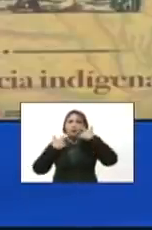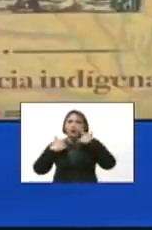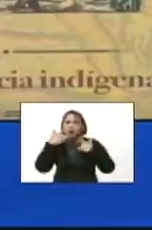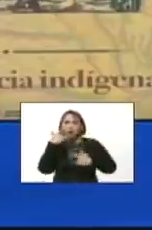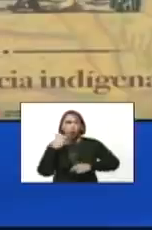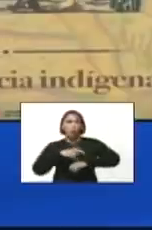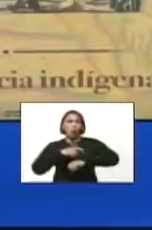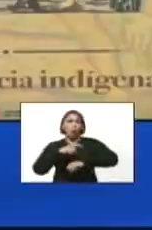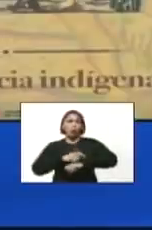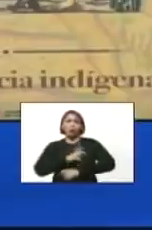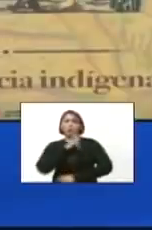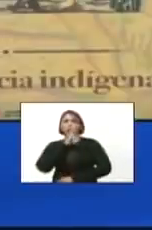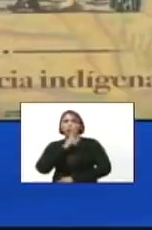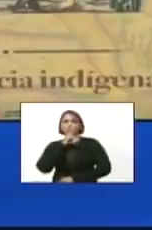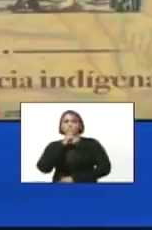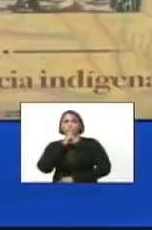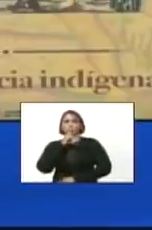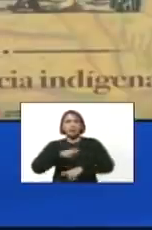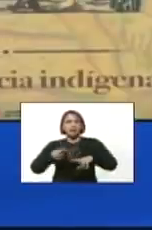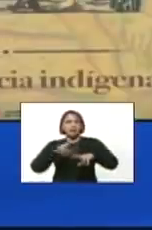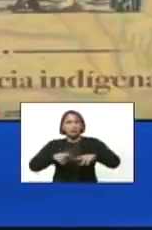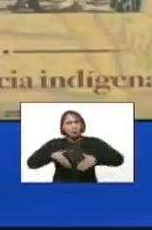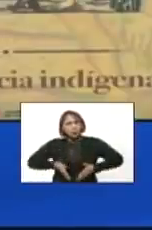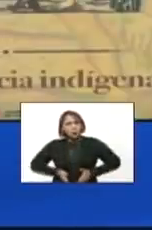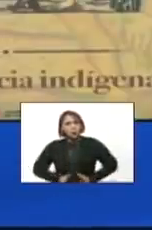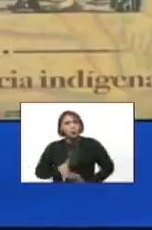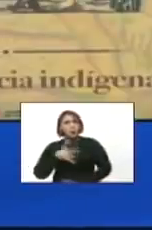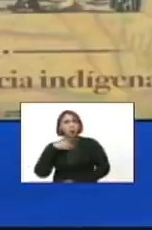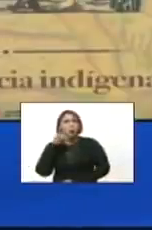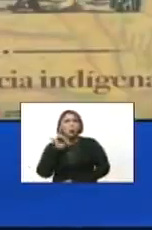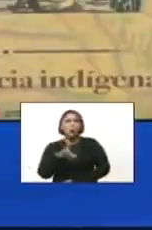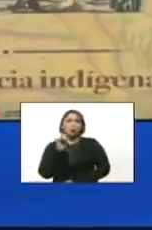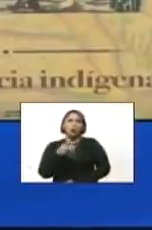amarga, niño venido del dolor y del ímpetu!